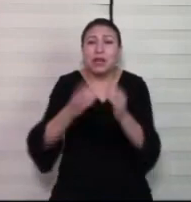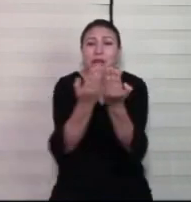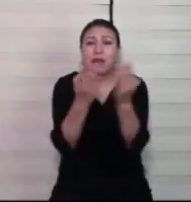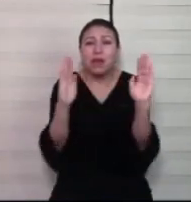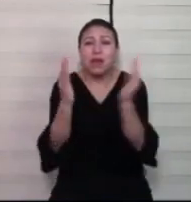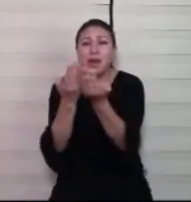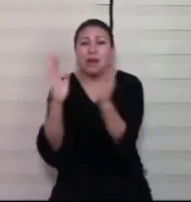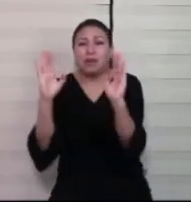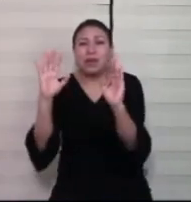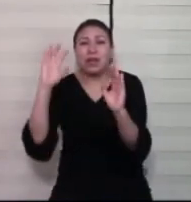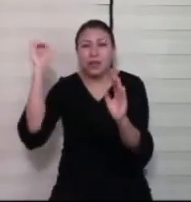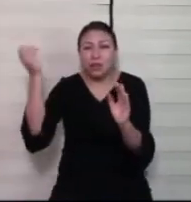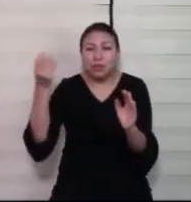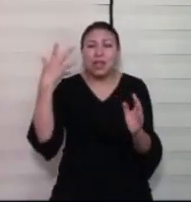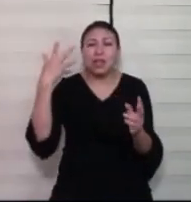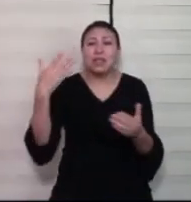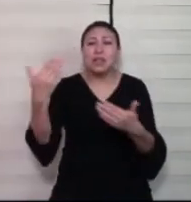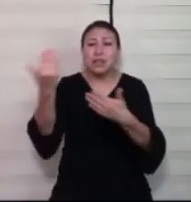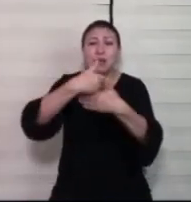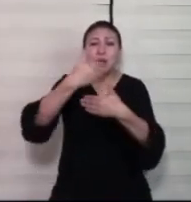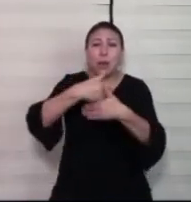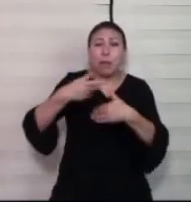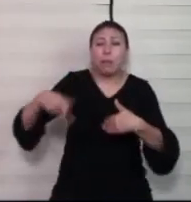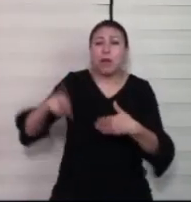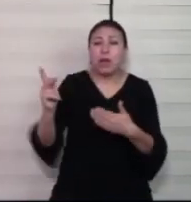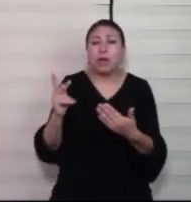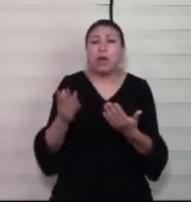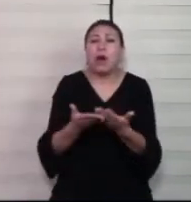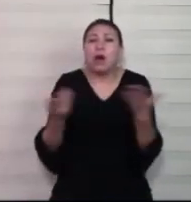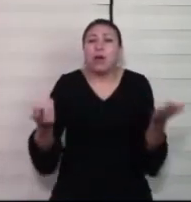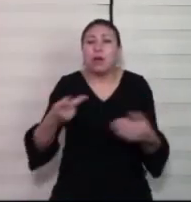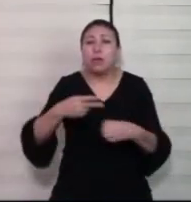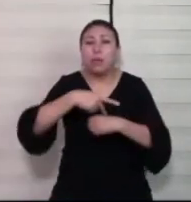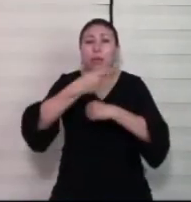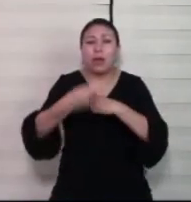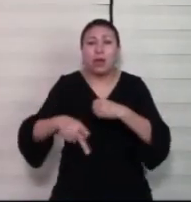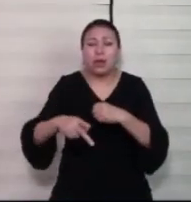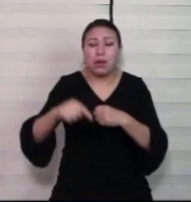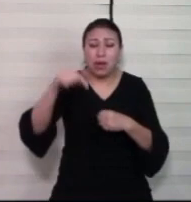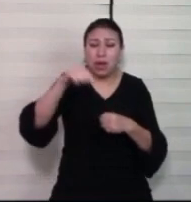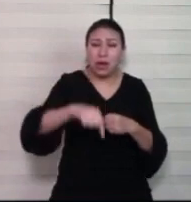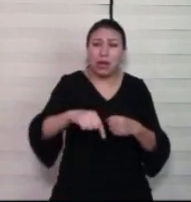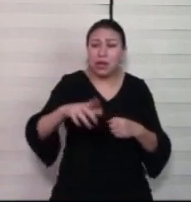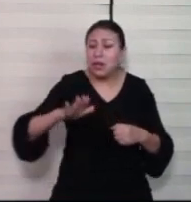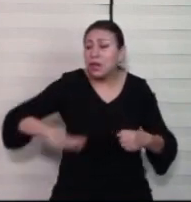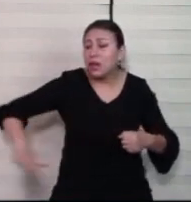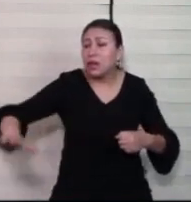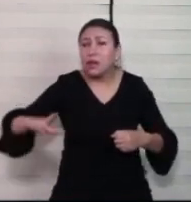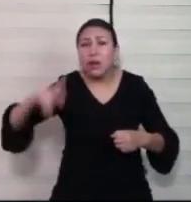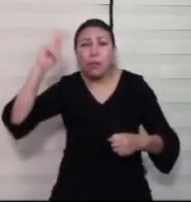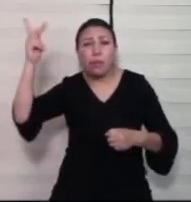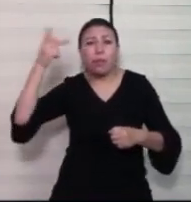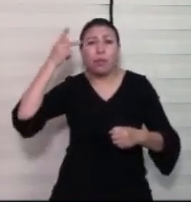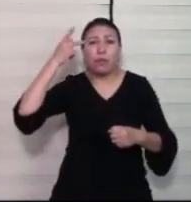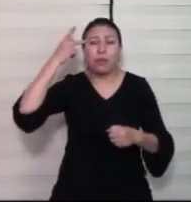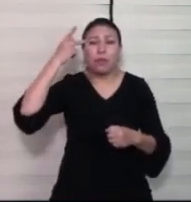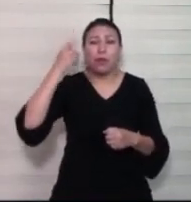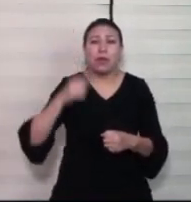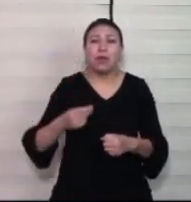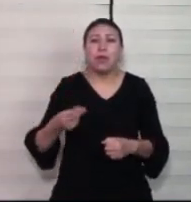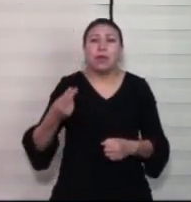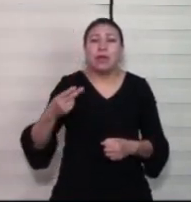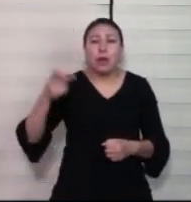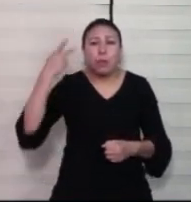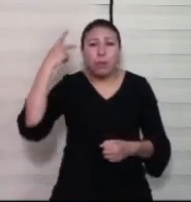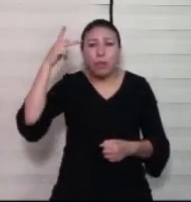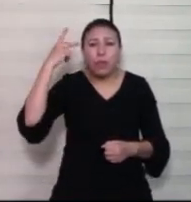estaba empezando a venir, pero ahora hay un peligro tal, especialmente aquí en nuestra región, en Puebla, que estamos en